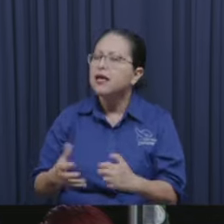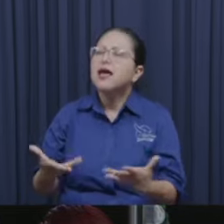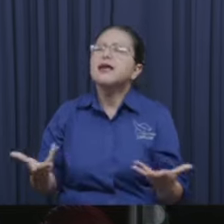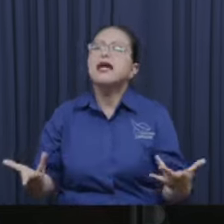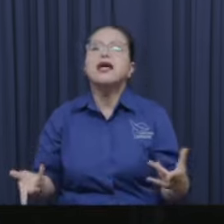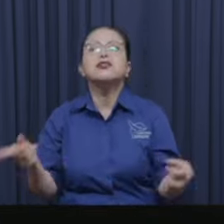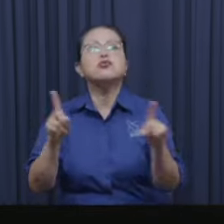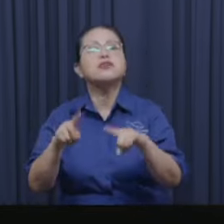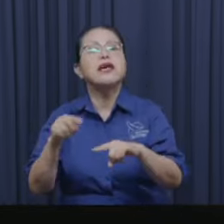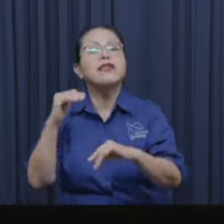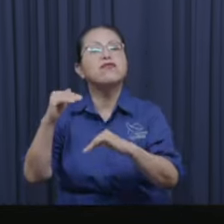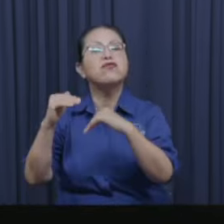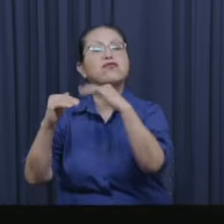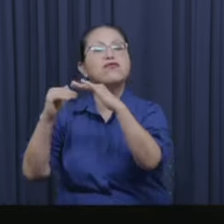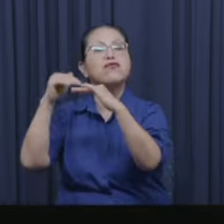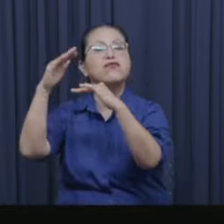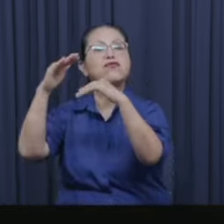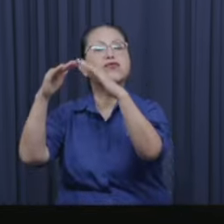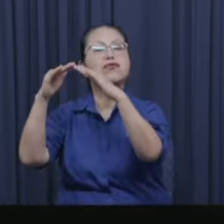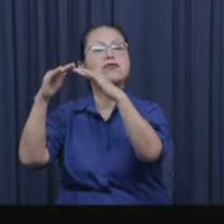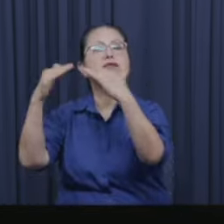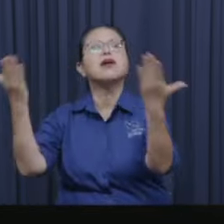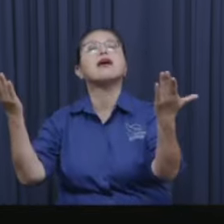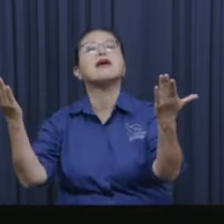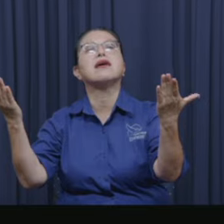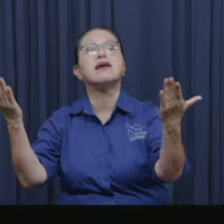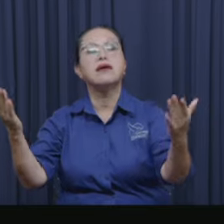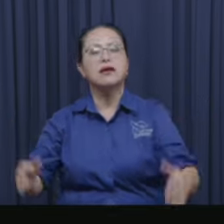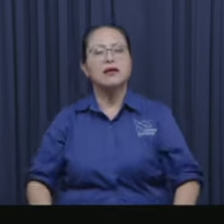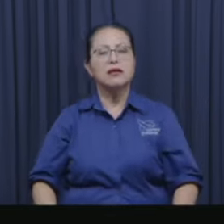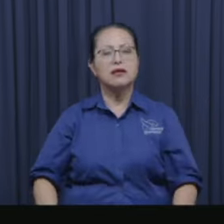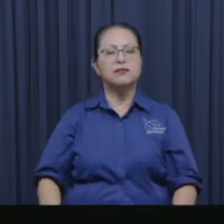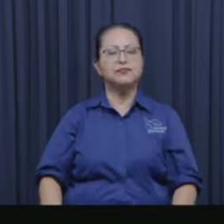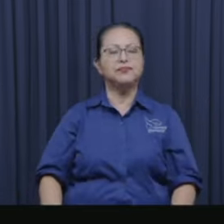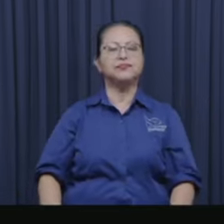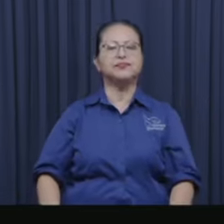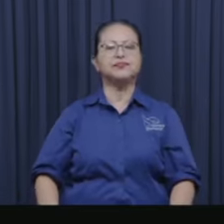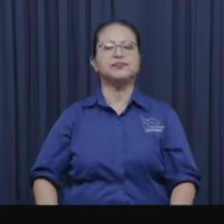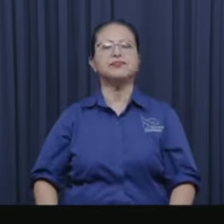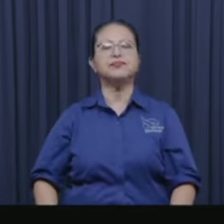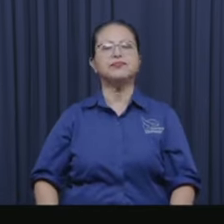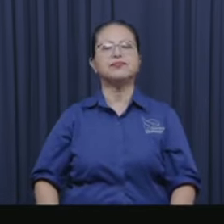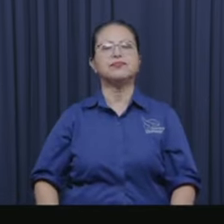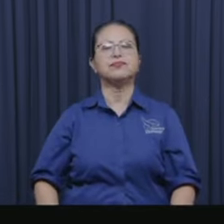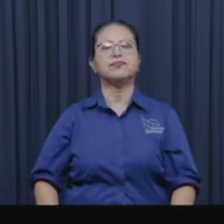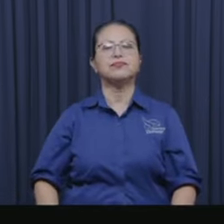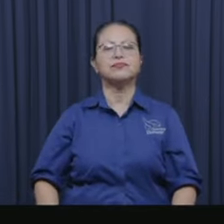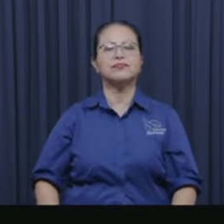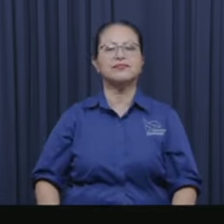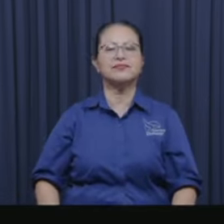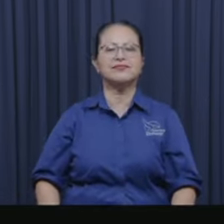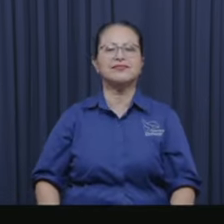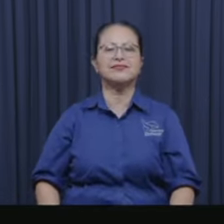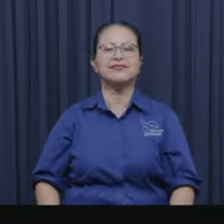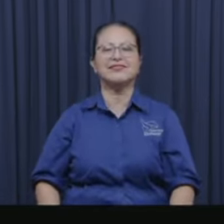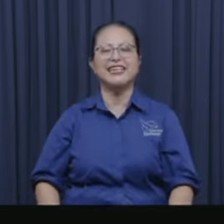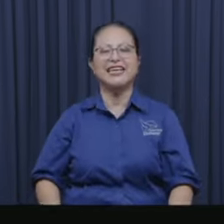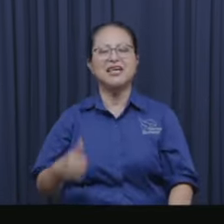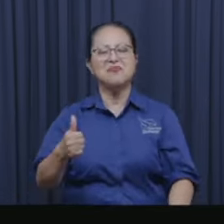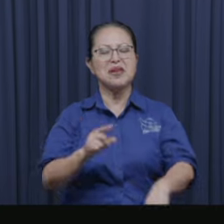comemos Santa Cena miré Cómo esty de tiempo estoy re atrasado pero está